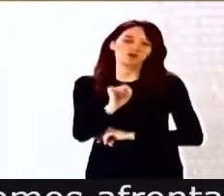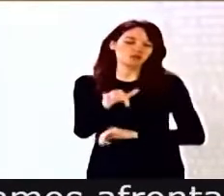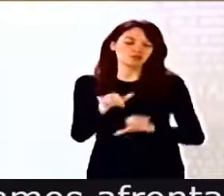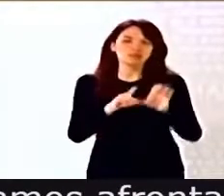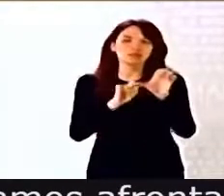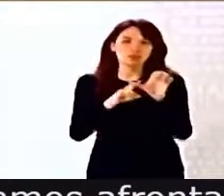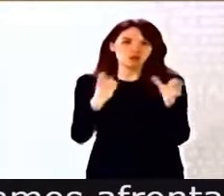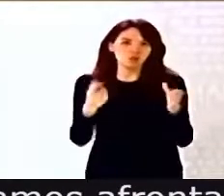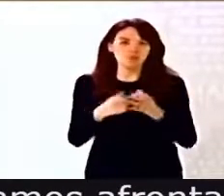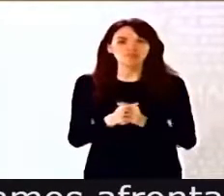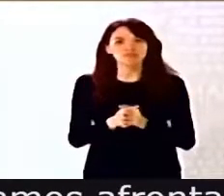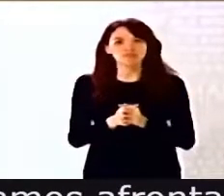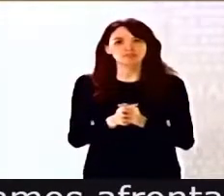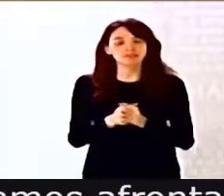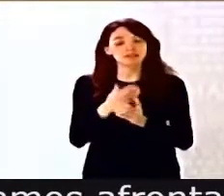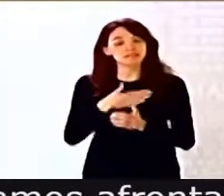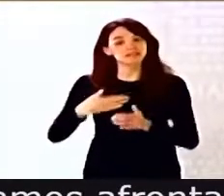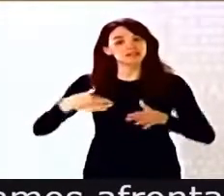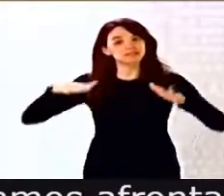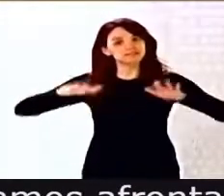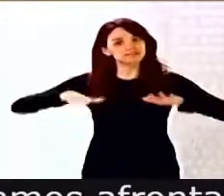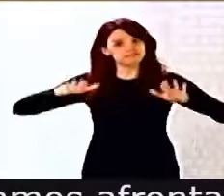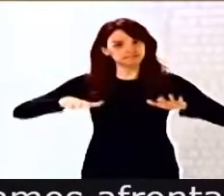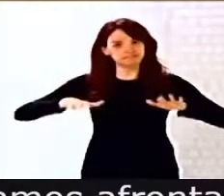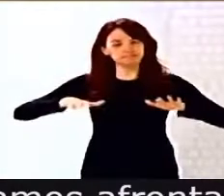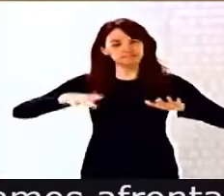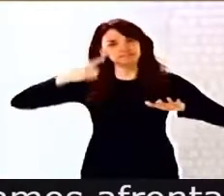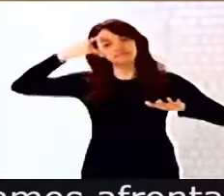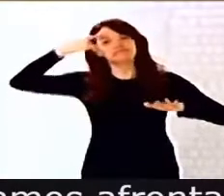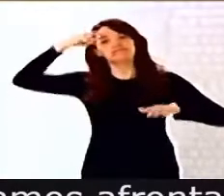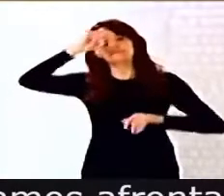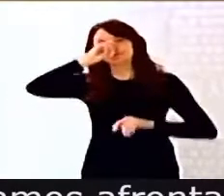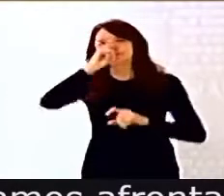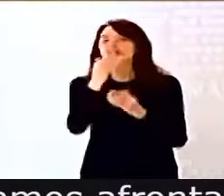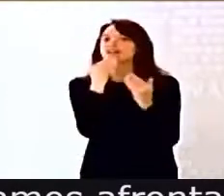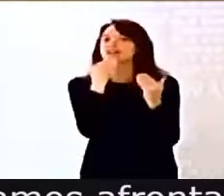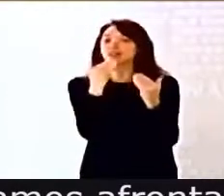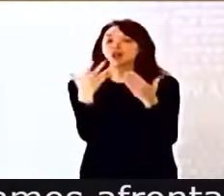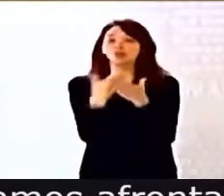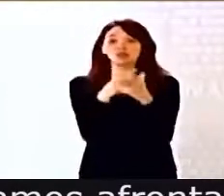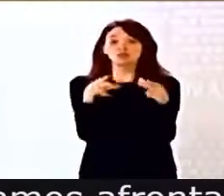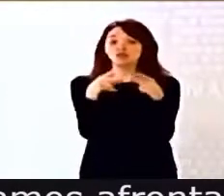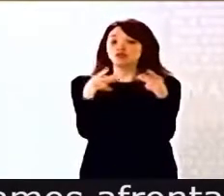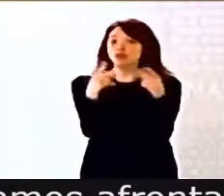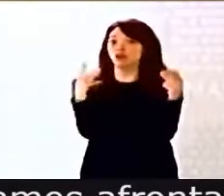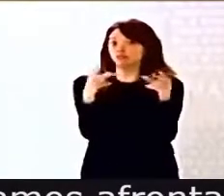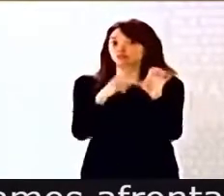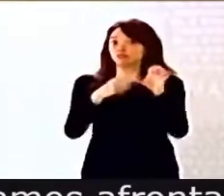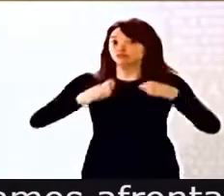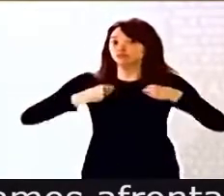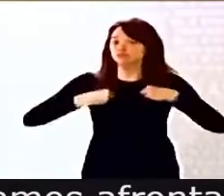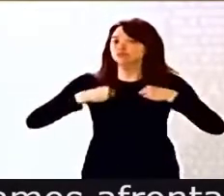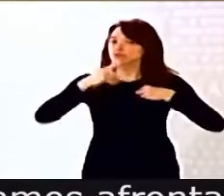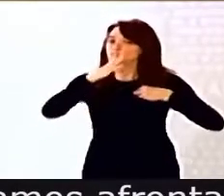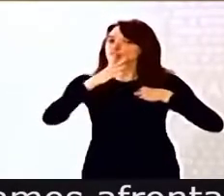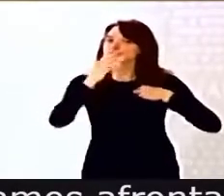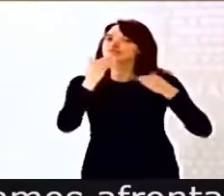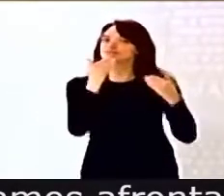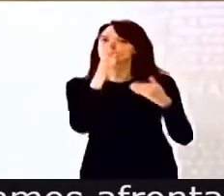en la que me quiero detener y en la que quiero agradecer a toda la sociedad extremeña el enorme esfuerzo que está